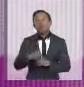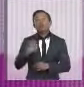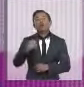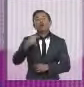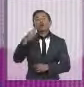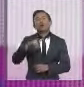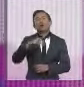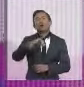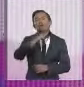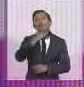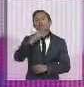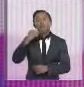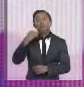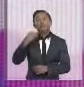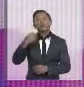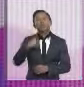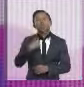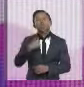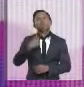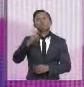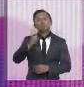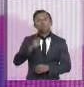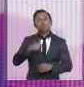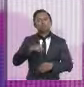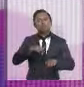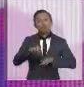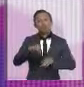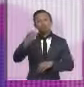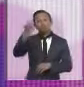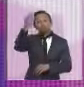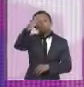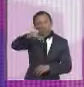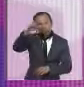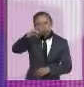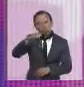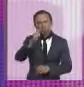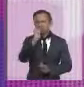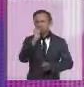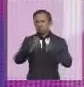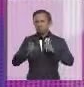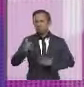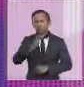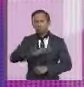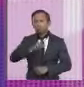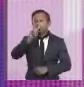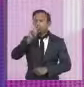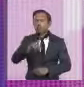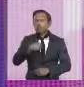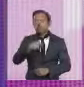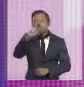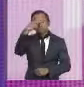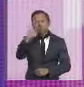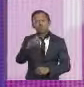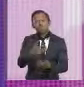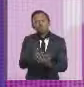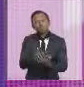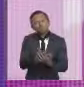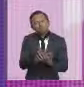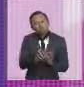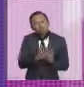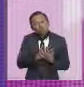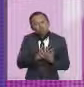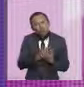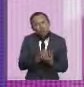honesto, preparado, capaz, con experiencia y con profundo amor a México. Quiero hacer equipo